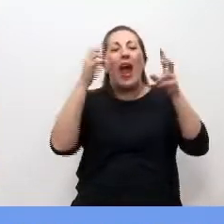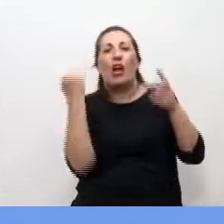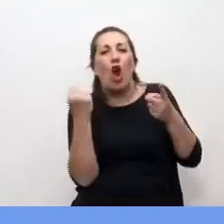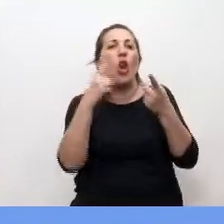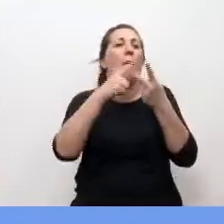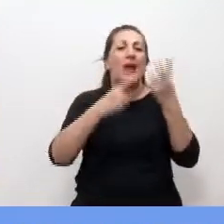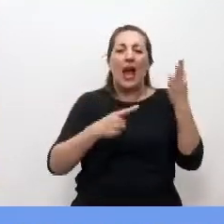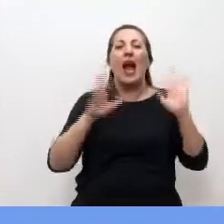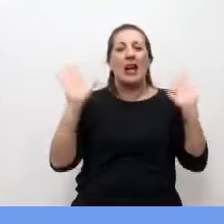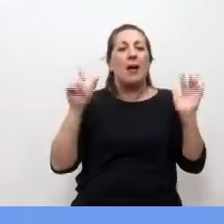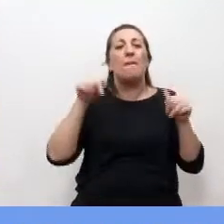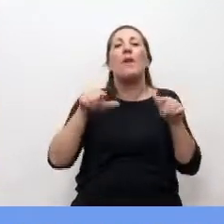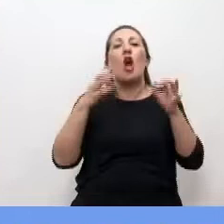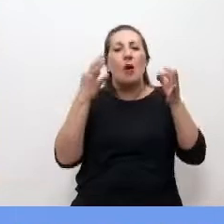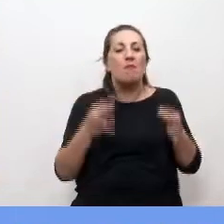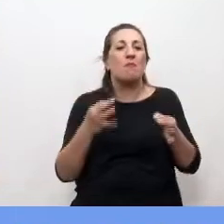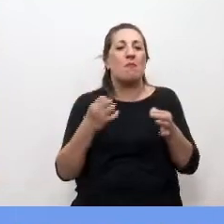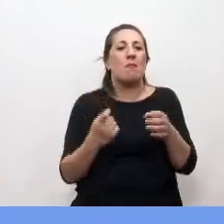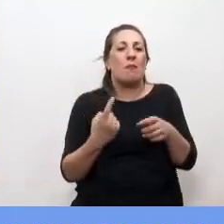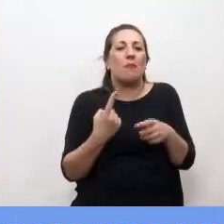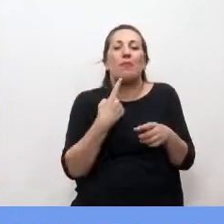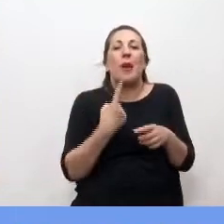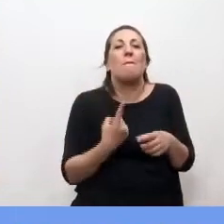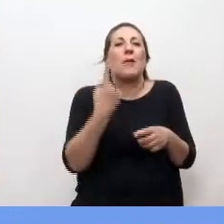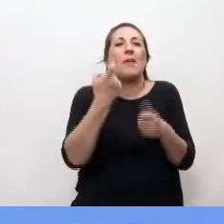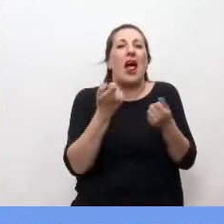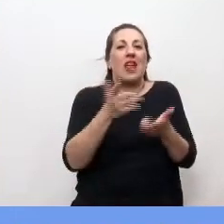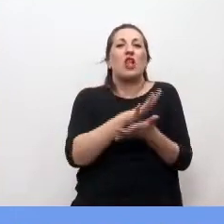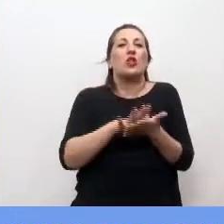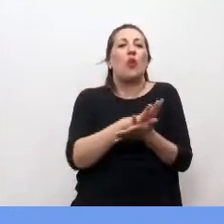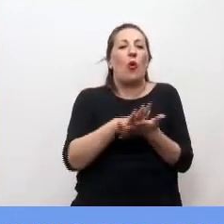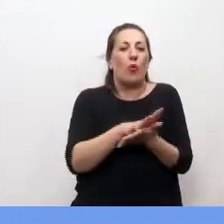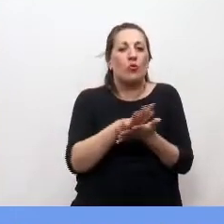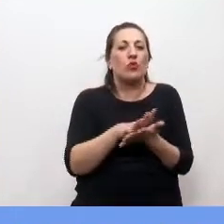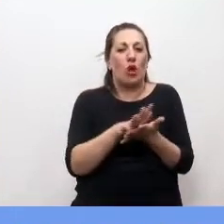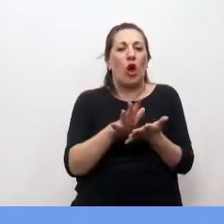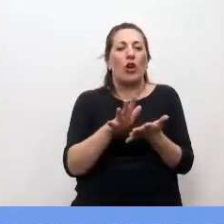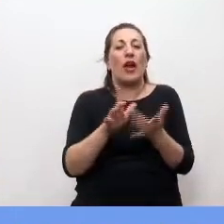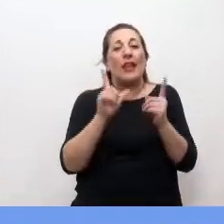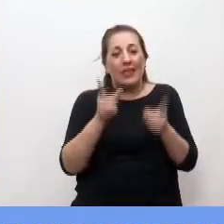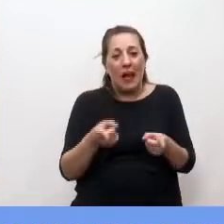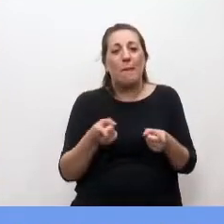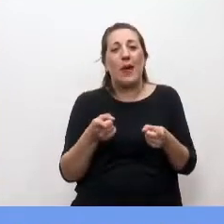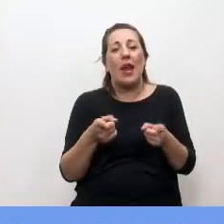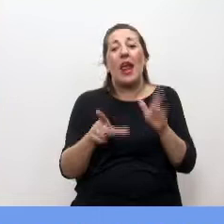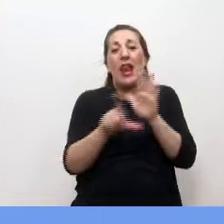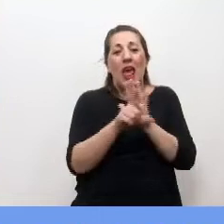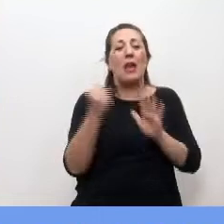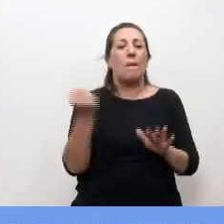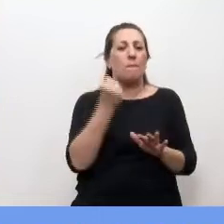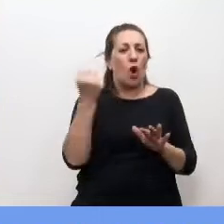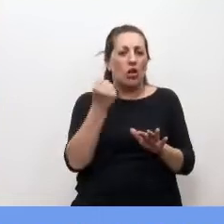esta ley vino a poner primer como respuesta Este primer desafío esto además ley es importante